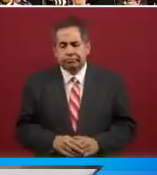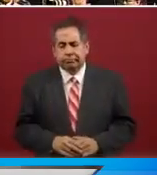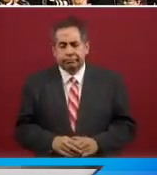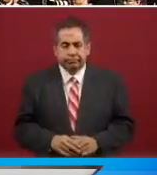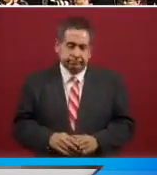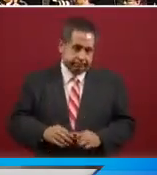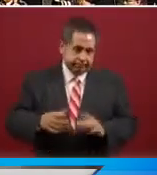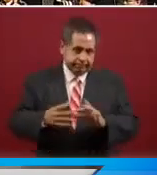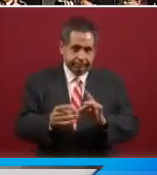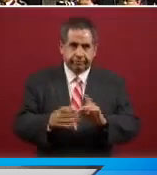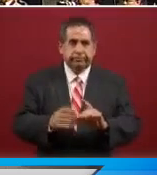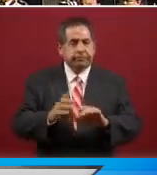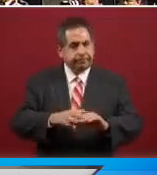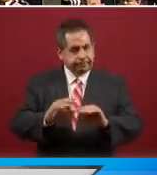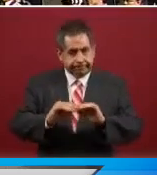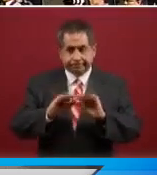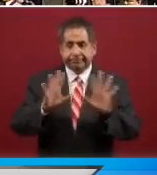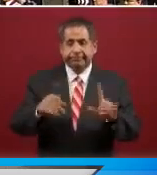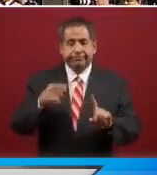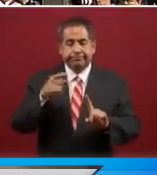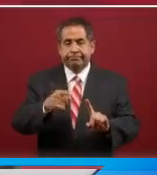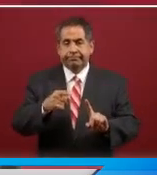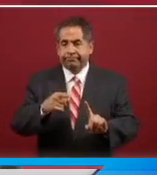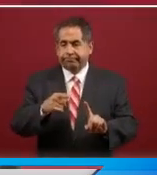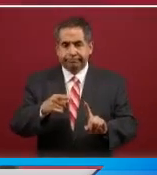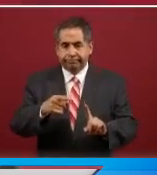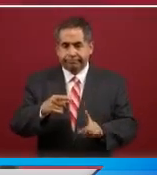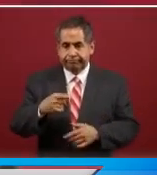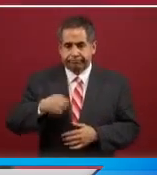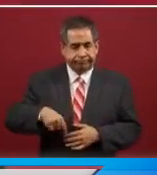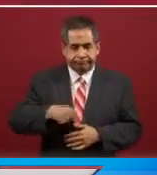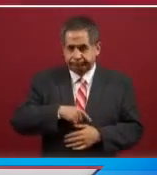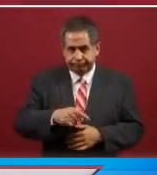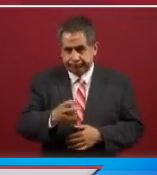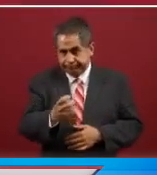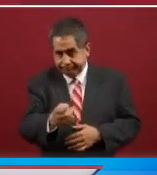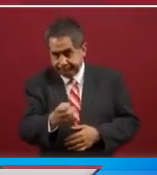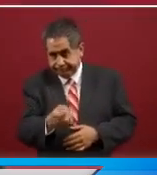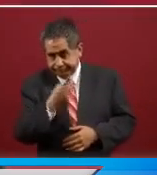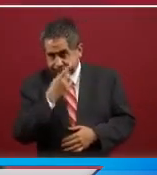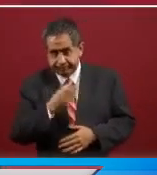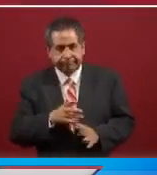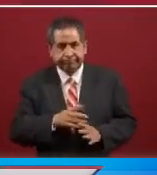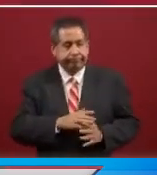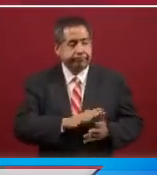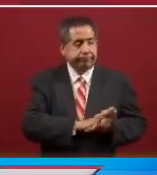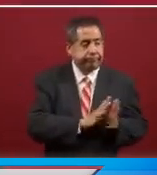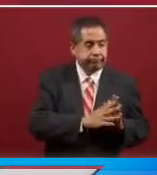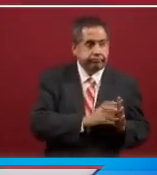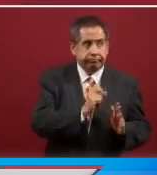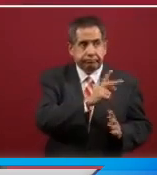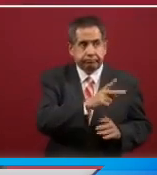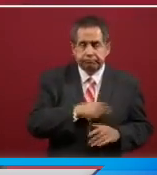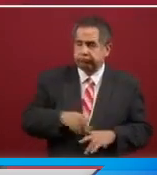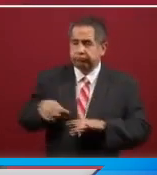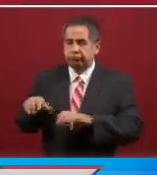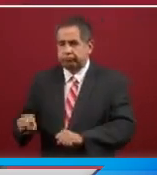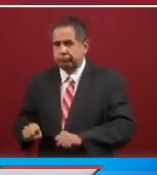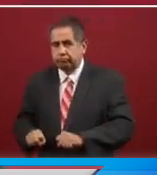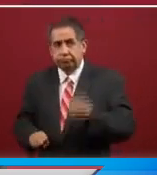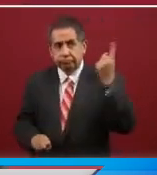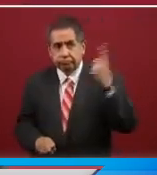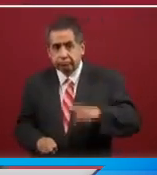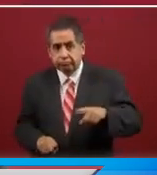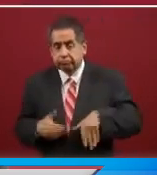quiero dejar en claro que nosotros no actuamos por